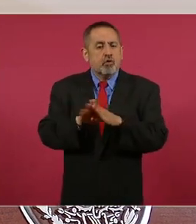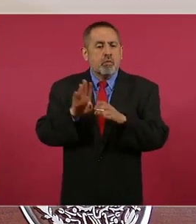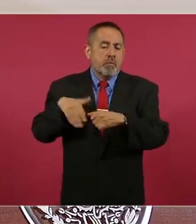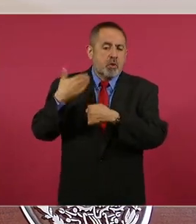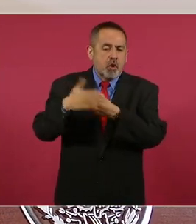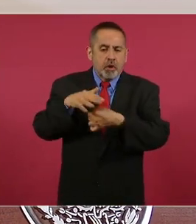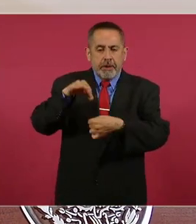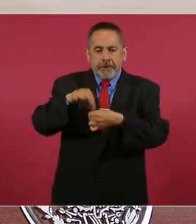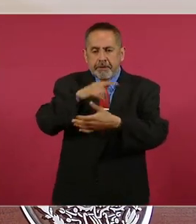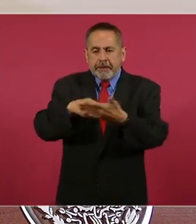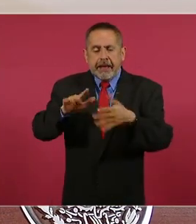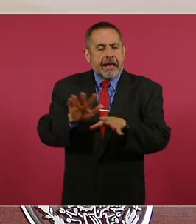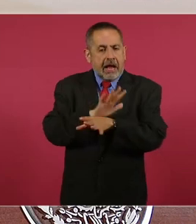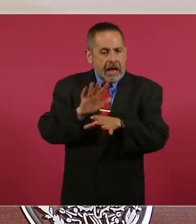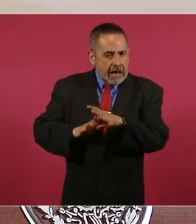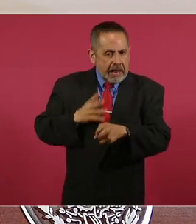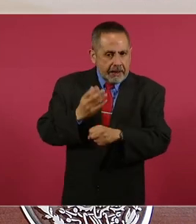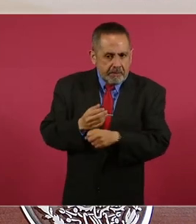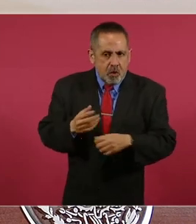reducir